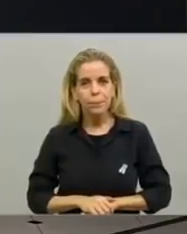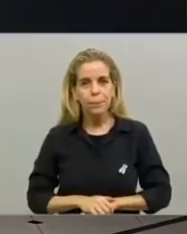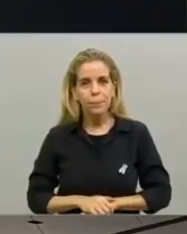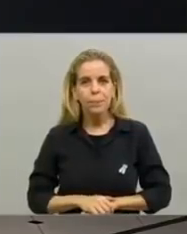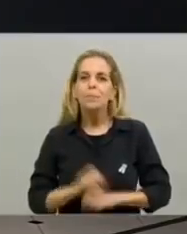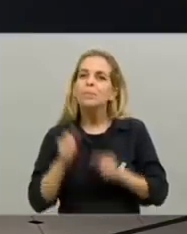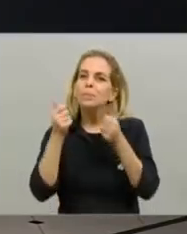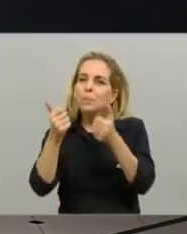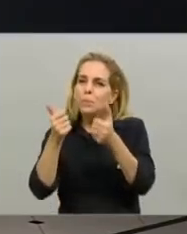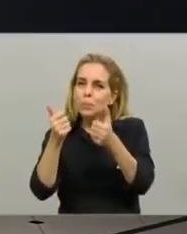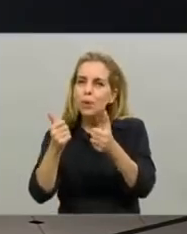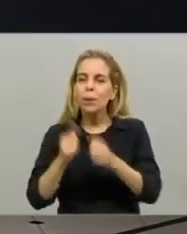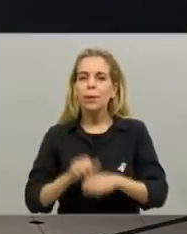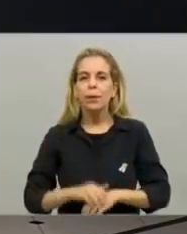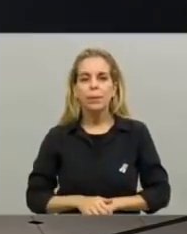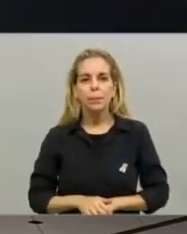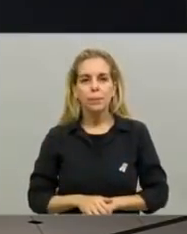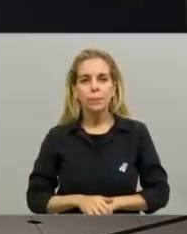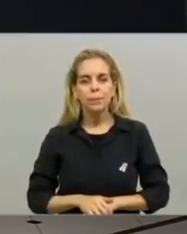Muy bien.